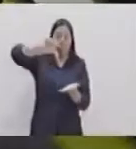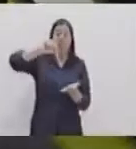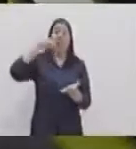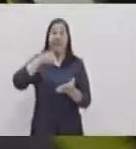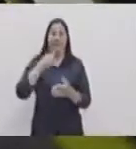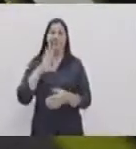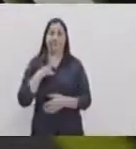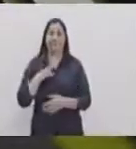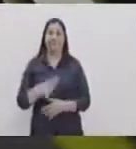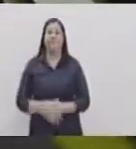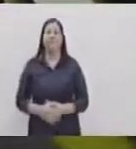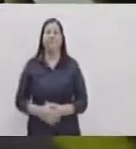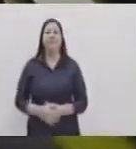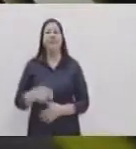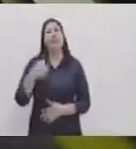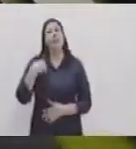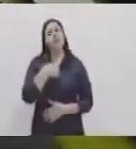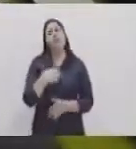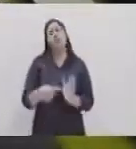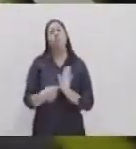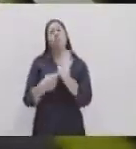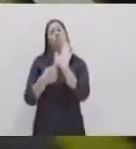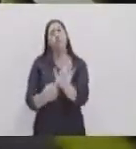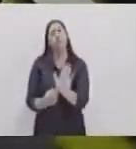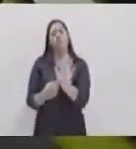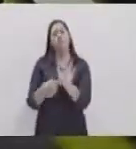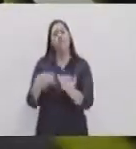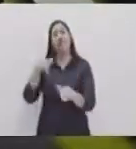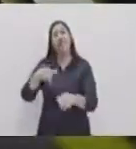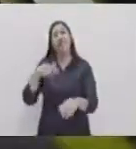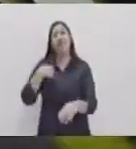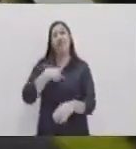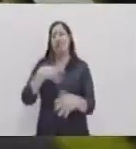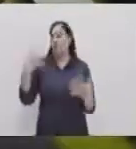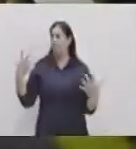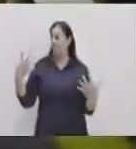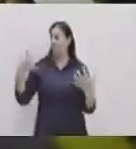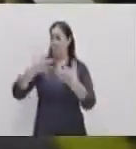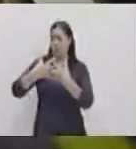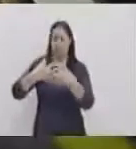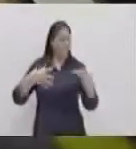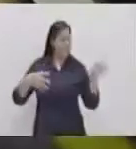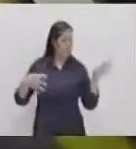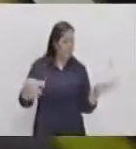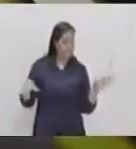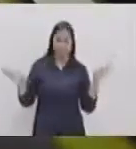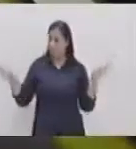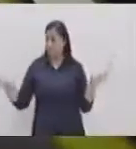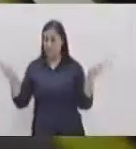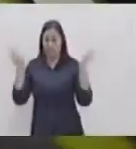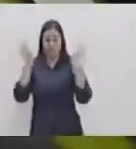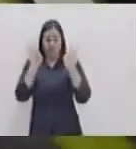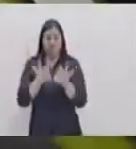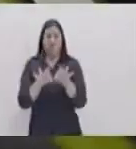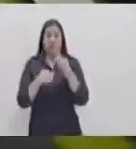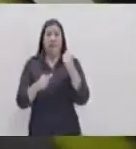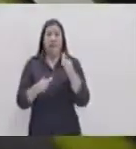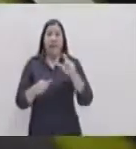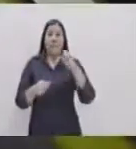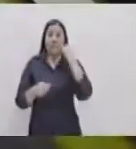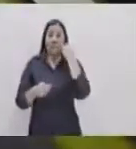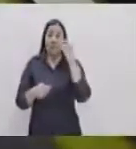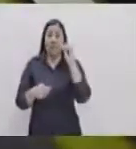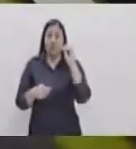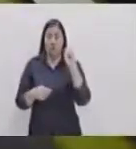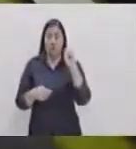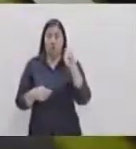demostración. Es bastante sencillo porque vamos a combinar ácido acético y bicarbonato